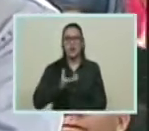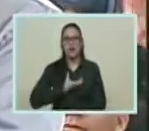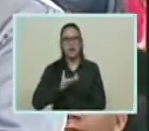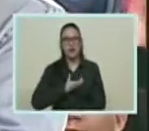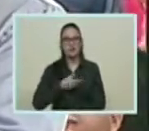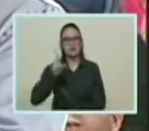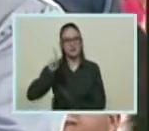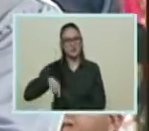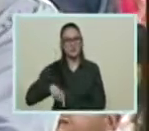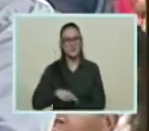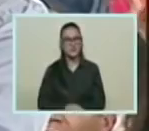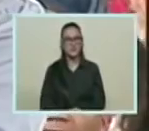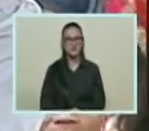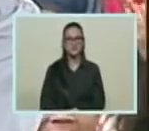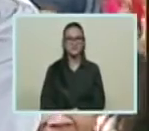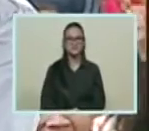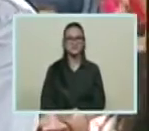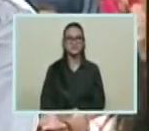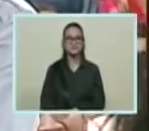alcaldía.